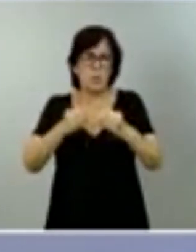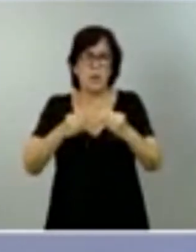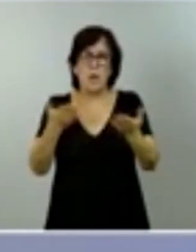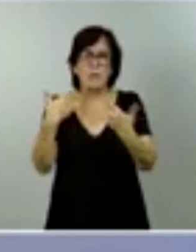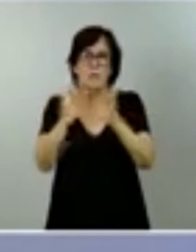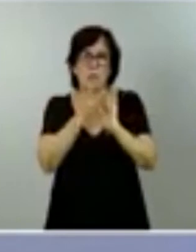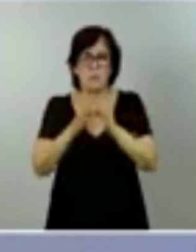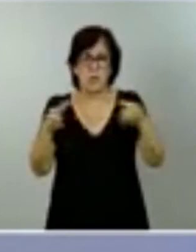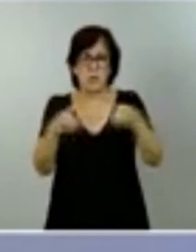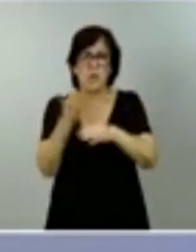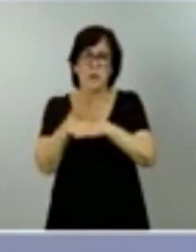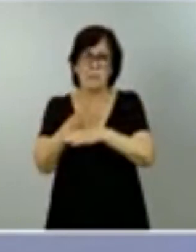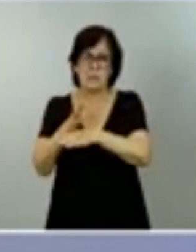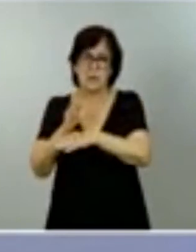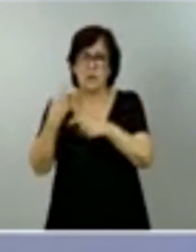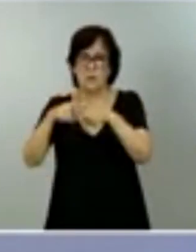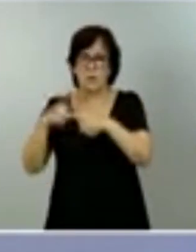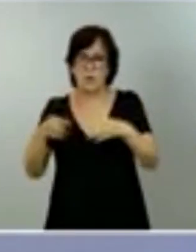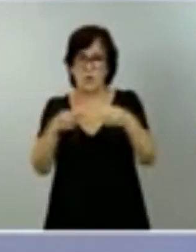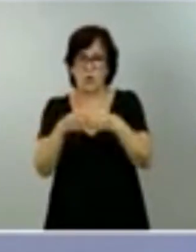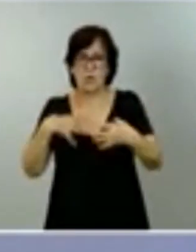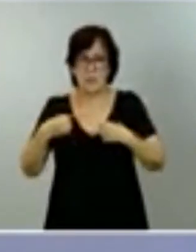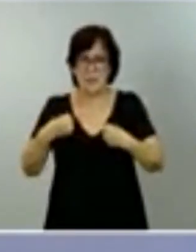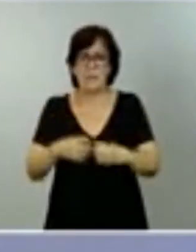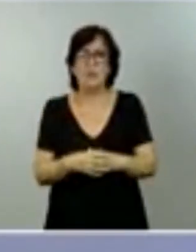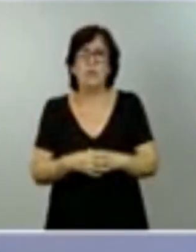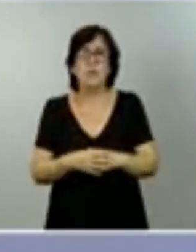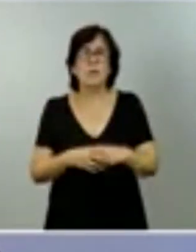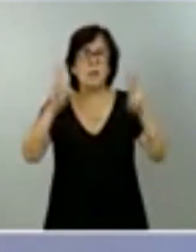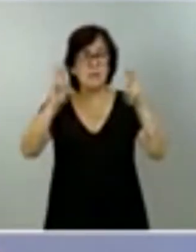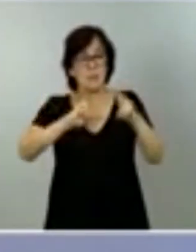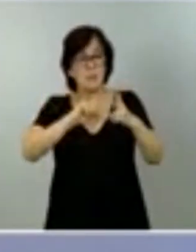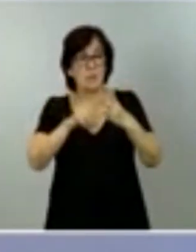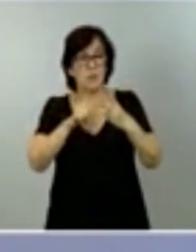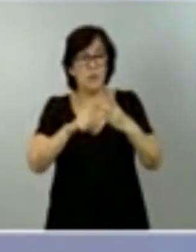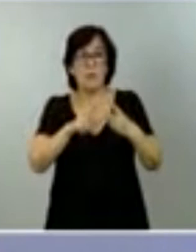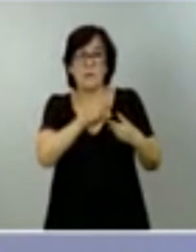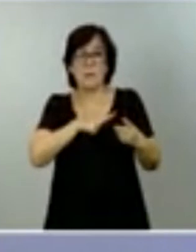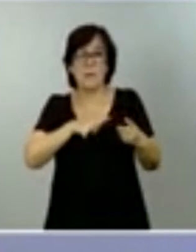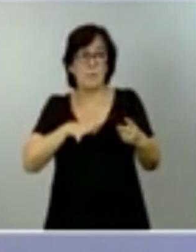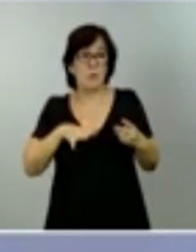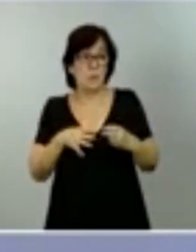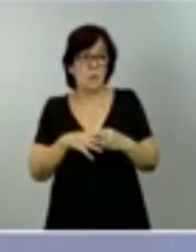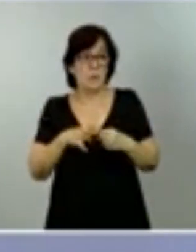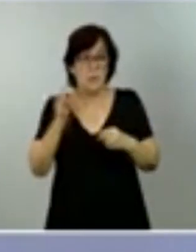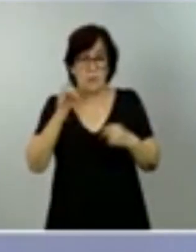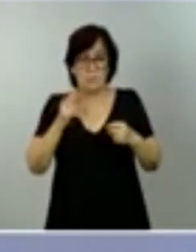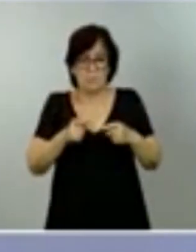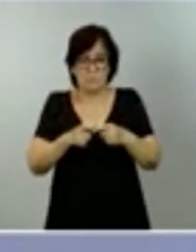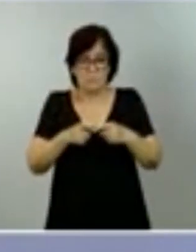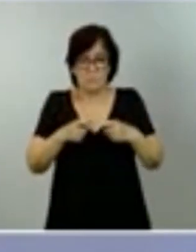de representantes de los distintos colectivos sanitarios. Y respecto a lo segundo, pues de momento hay un incremento en algunas comunidades